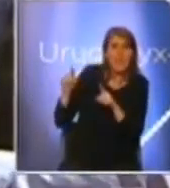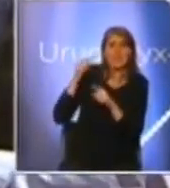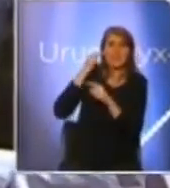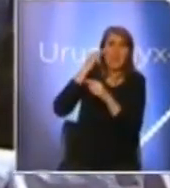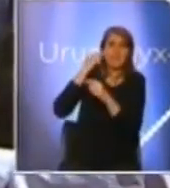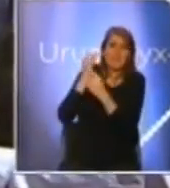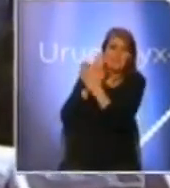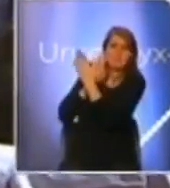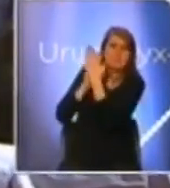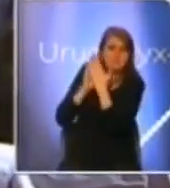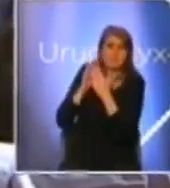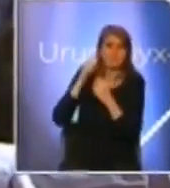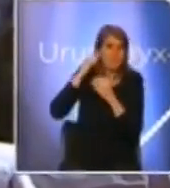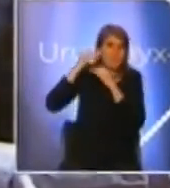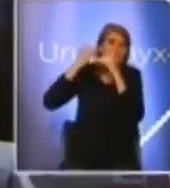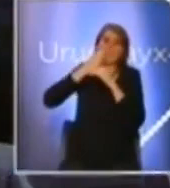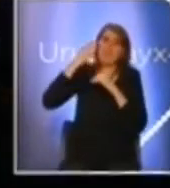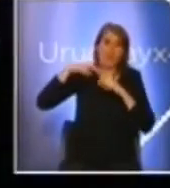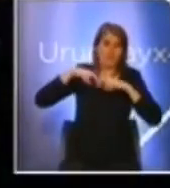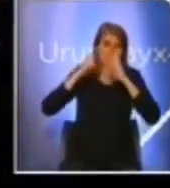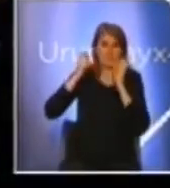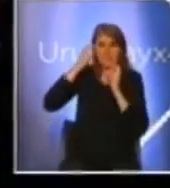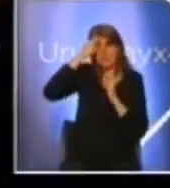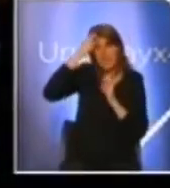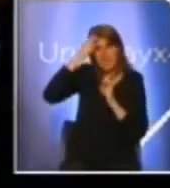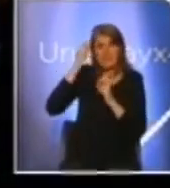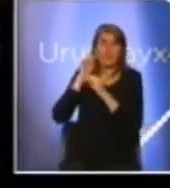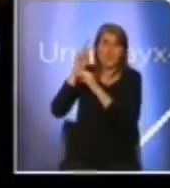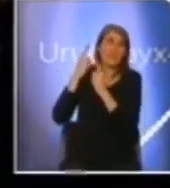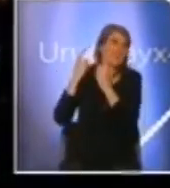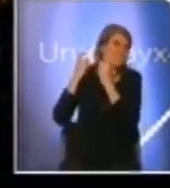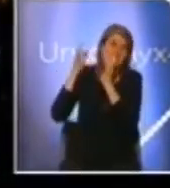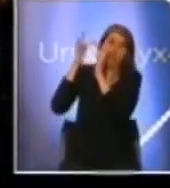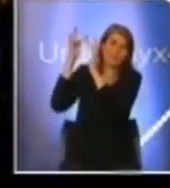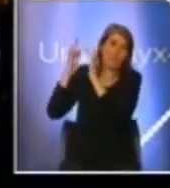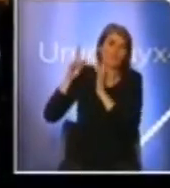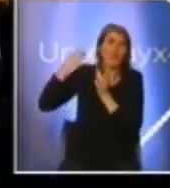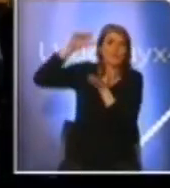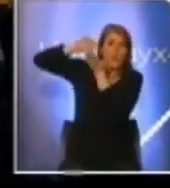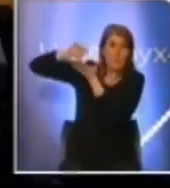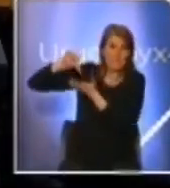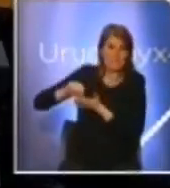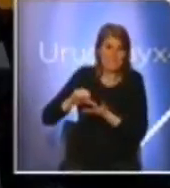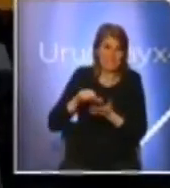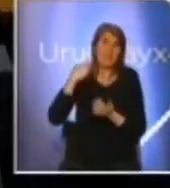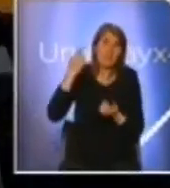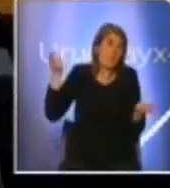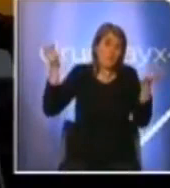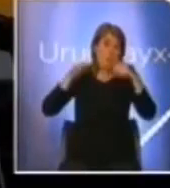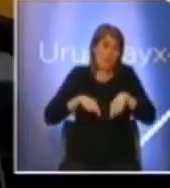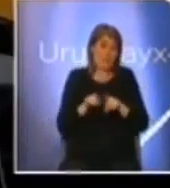interaccionen con investigadores de primer nivel. Y después eso va a llegar y va a favorecer. No solamente es una experiencia